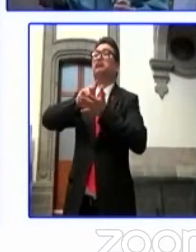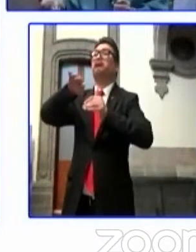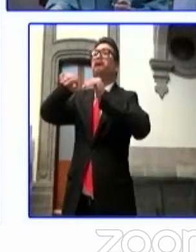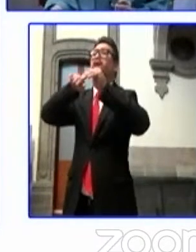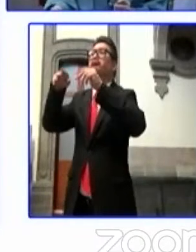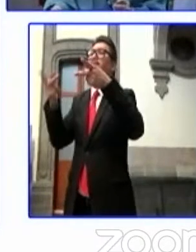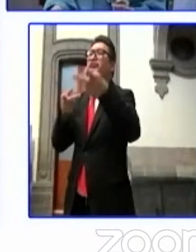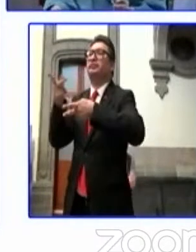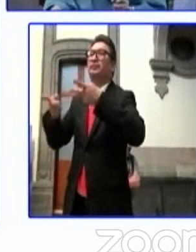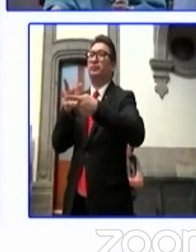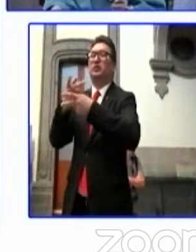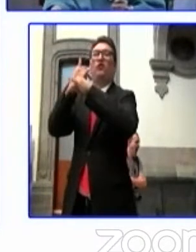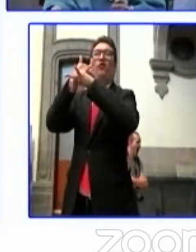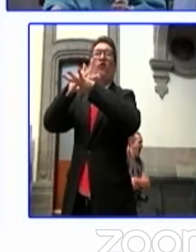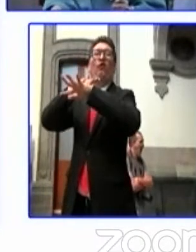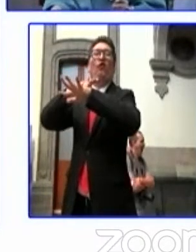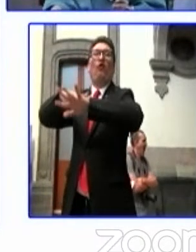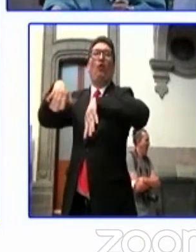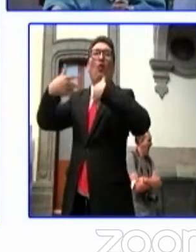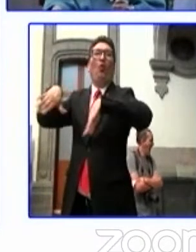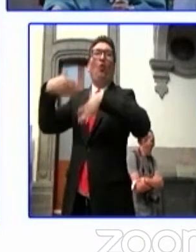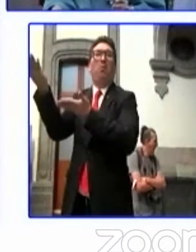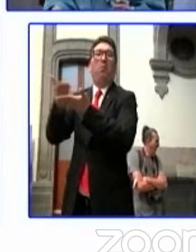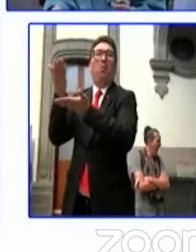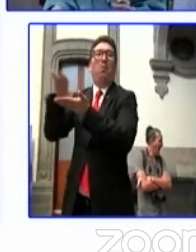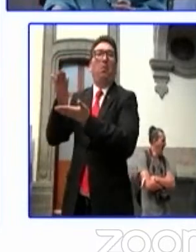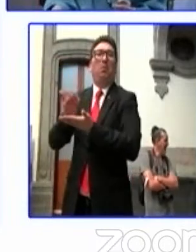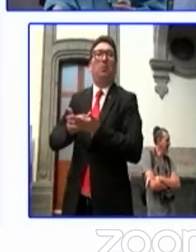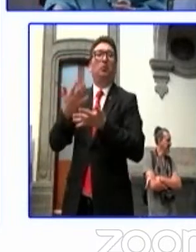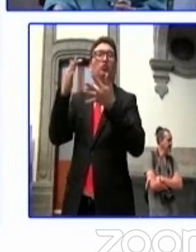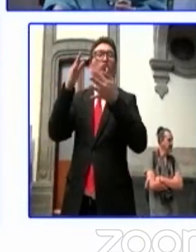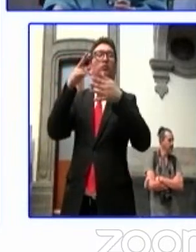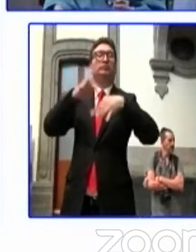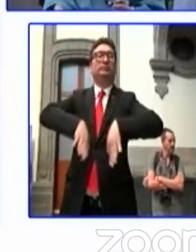obtuvieron valiosísimas aportaciones. Todo lo que nos